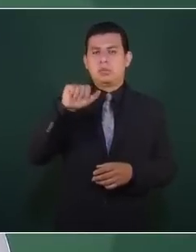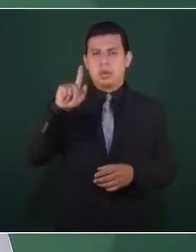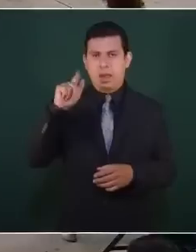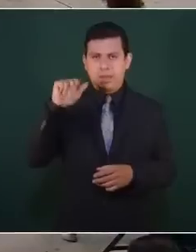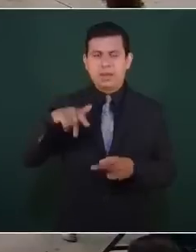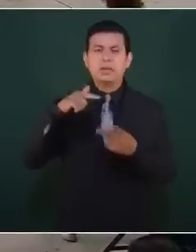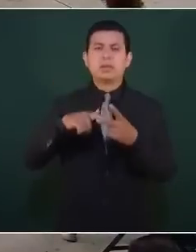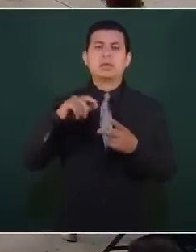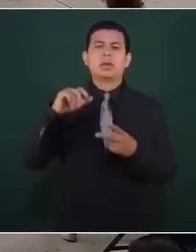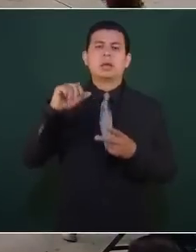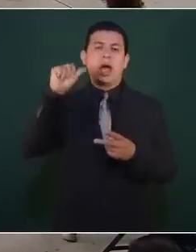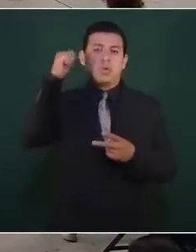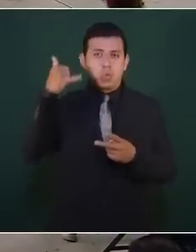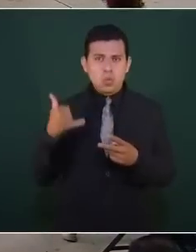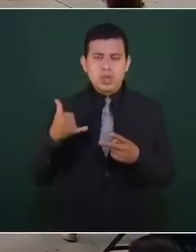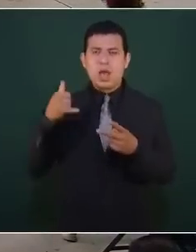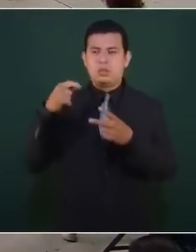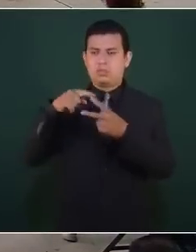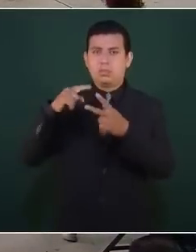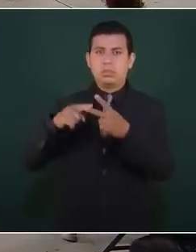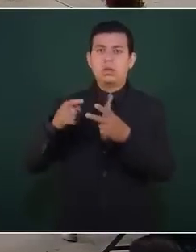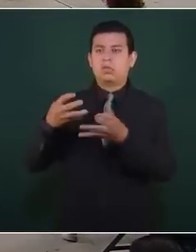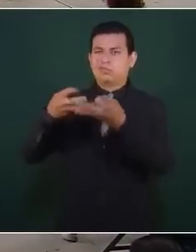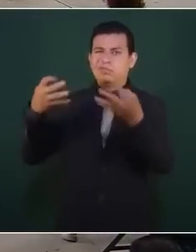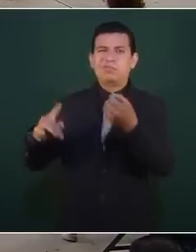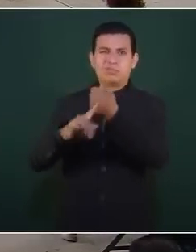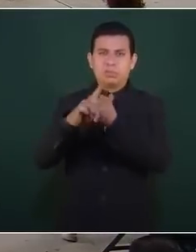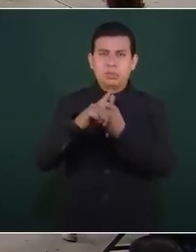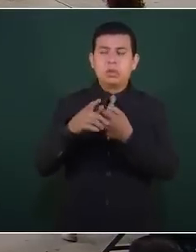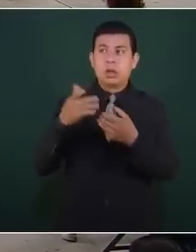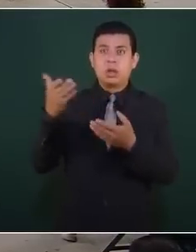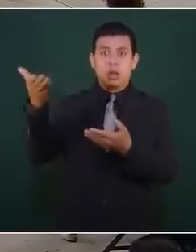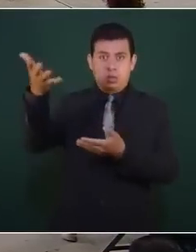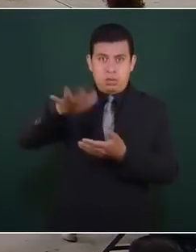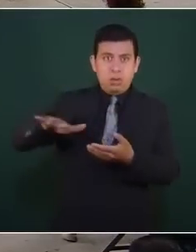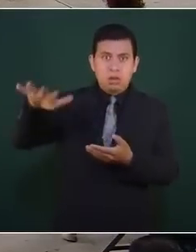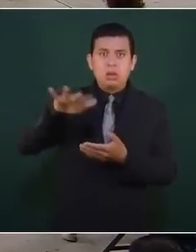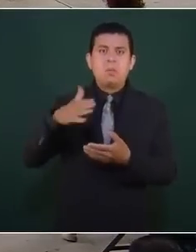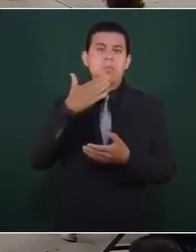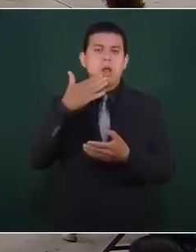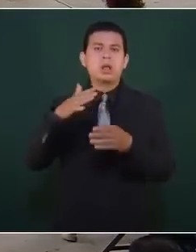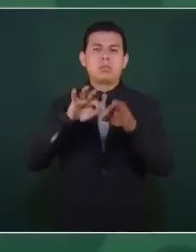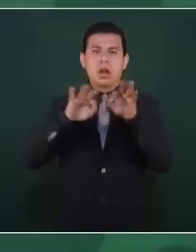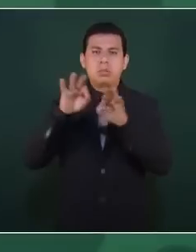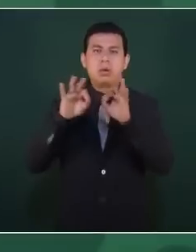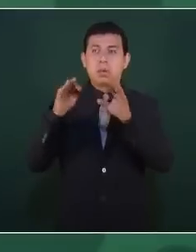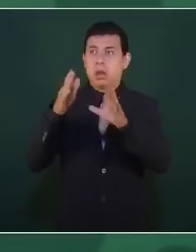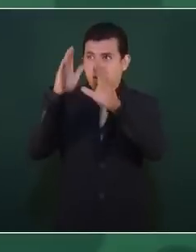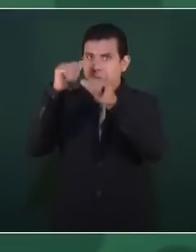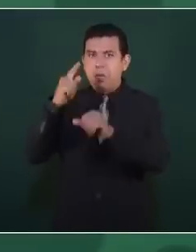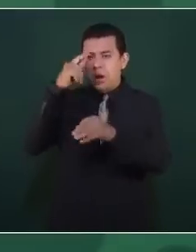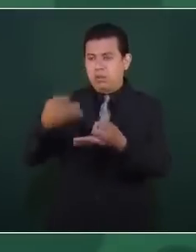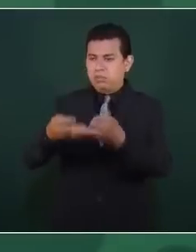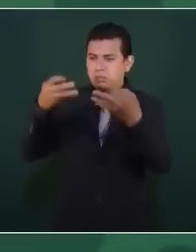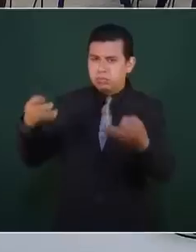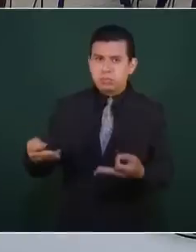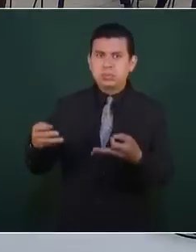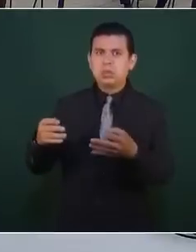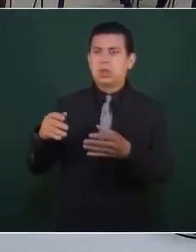Ayutla. Agradezco a mis paisanas y paisanos, vamos por la ruta correcta, coordinados con el gobierno federal. Gracias, señor